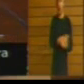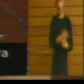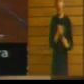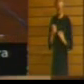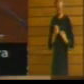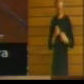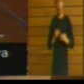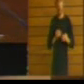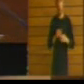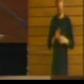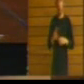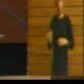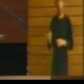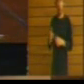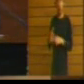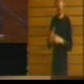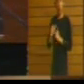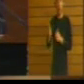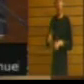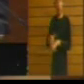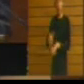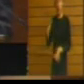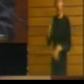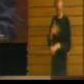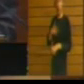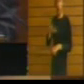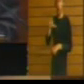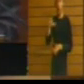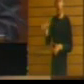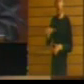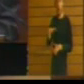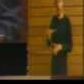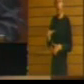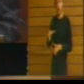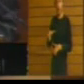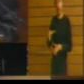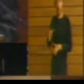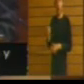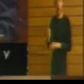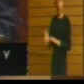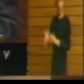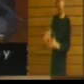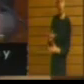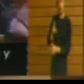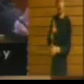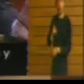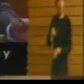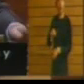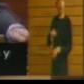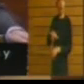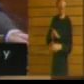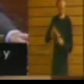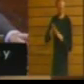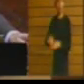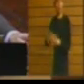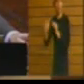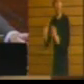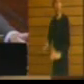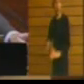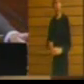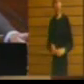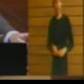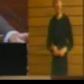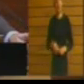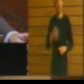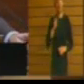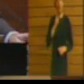necesidades del modelo mayoritario en nuestra comunidad, que es en castellano, y con la implantación del PAI. Lo hemos visto también cómo ha